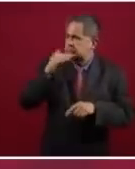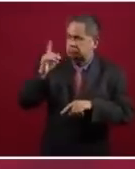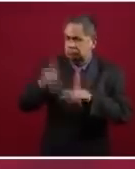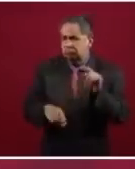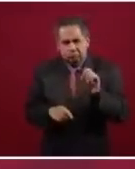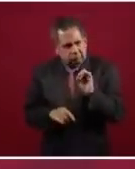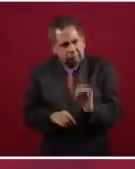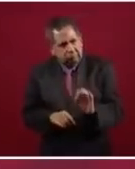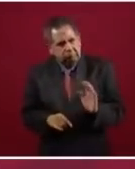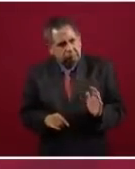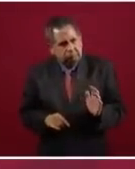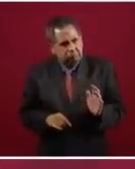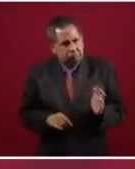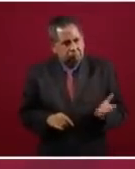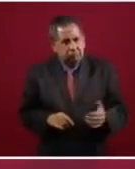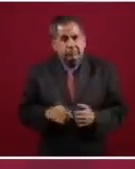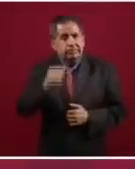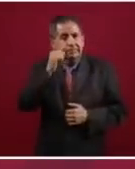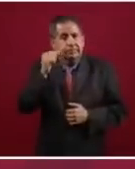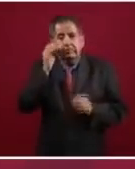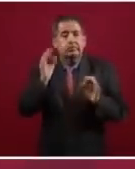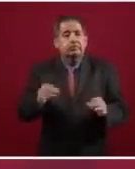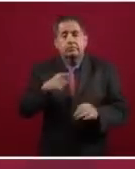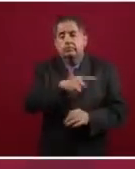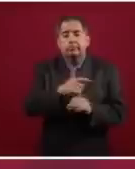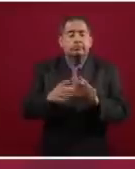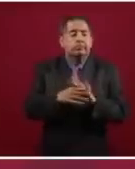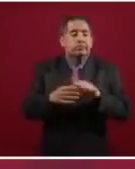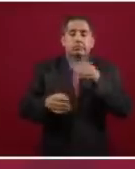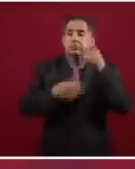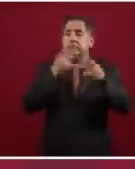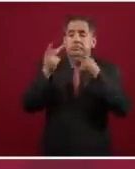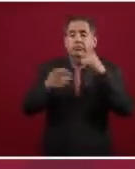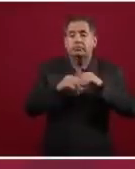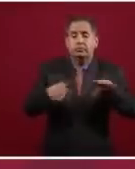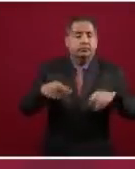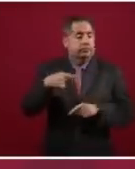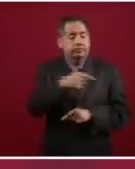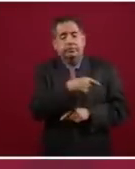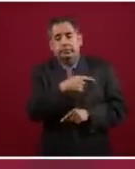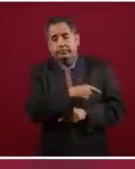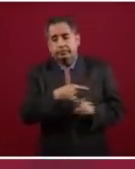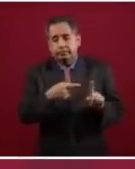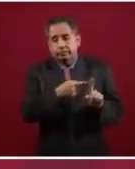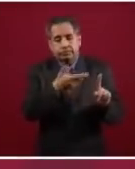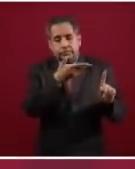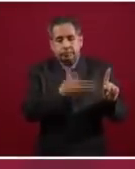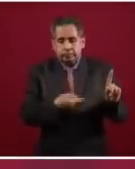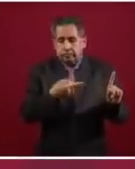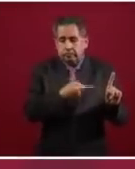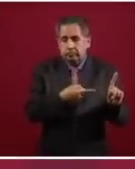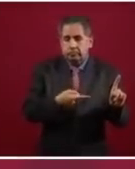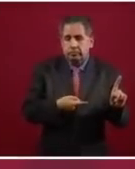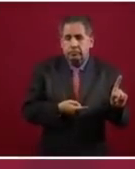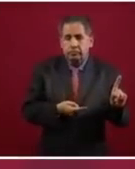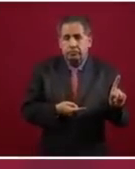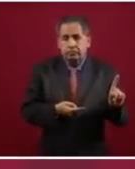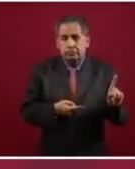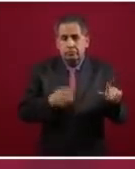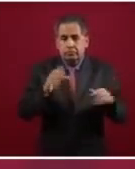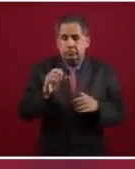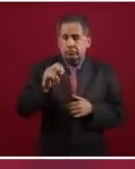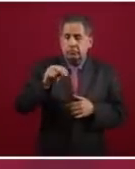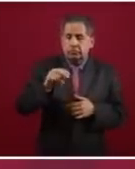Ayer mismo sale a declarar un integrante de la